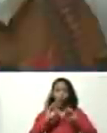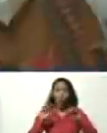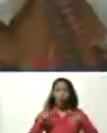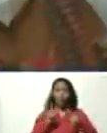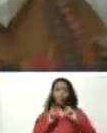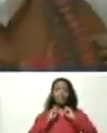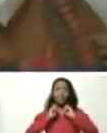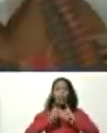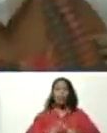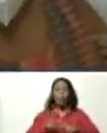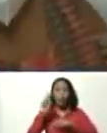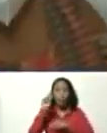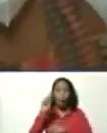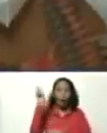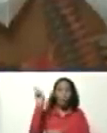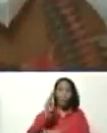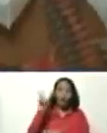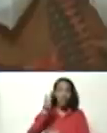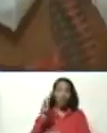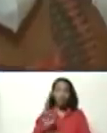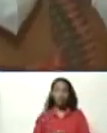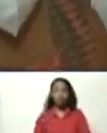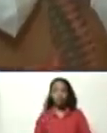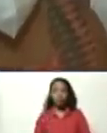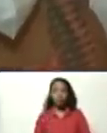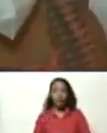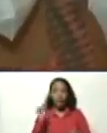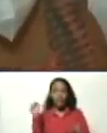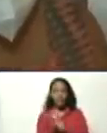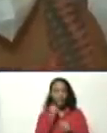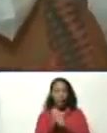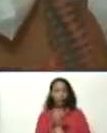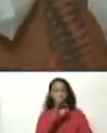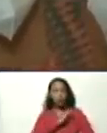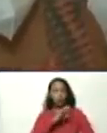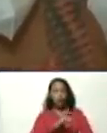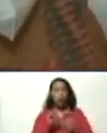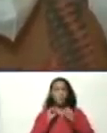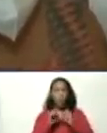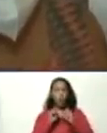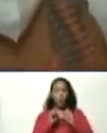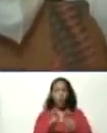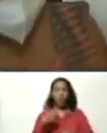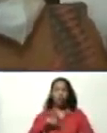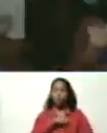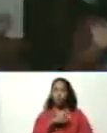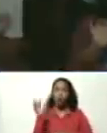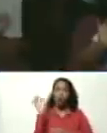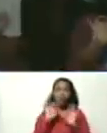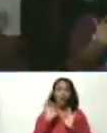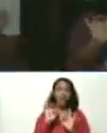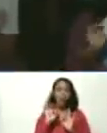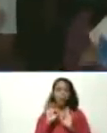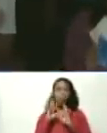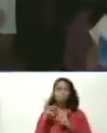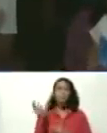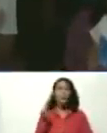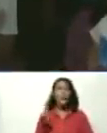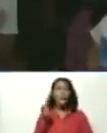y en el valle también. Trabajo social permanente. A nosotros nadie nos va a echar cuento,